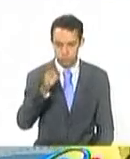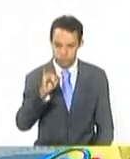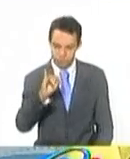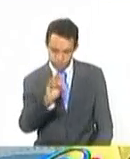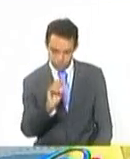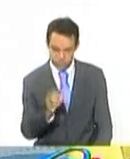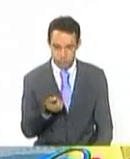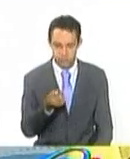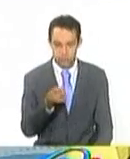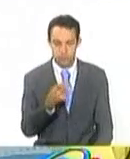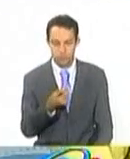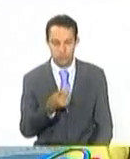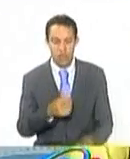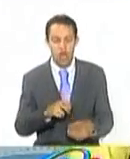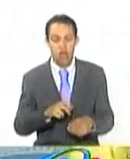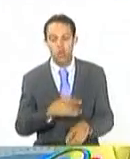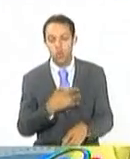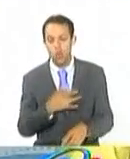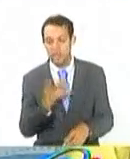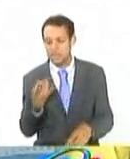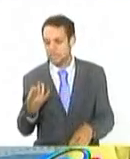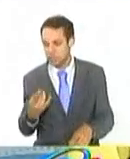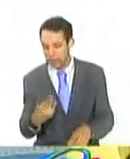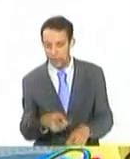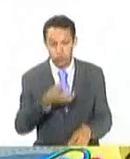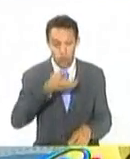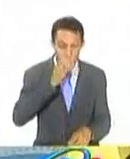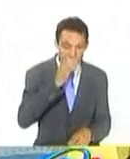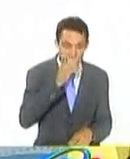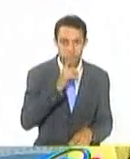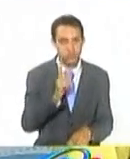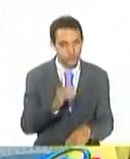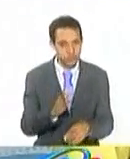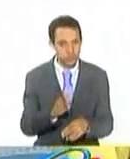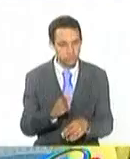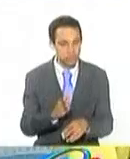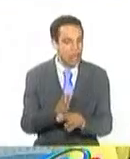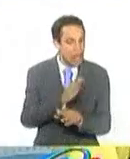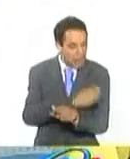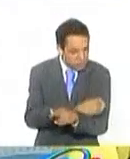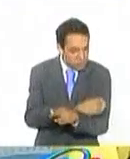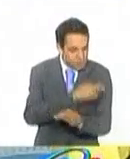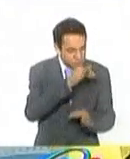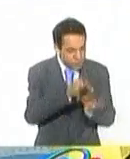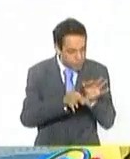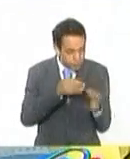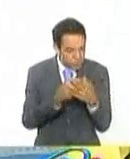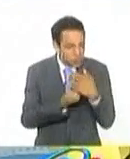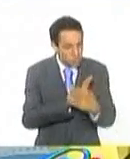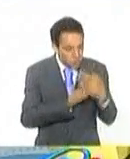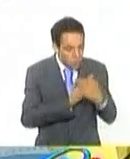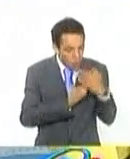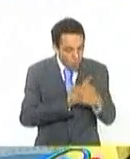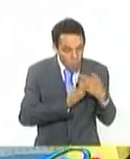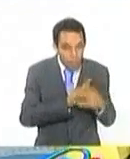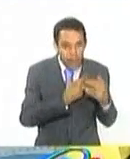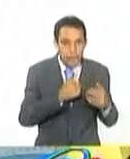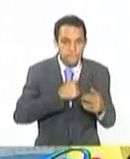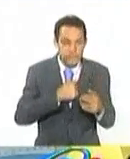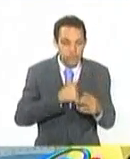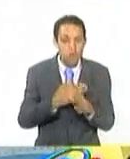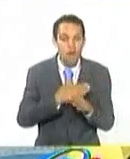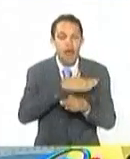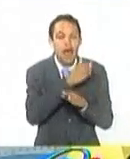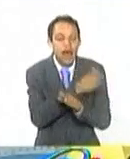cuando me duelan las articulaciones cuando esté enfermo no esperen que tengan la enfermedad no uno Tienes que cuidarse antes de que